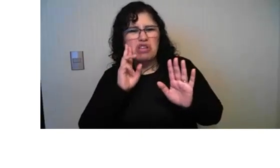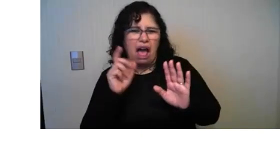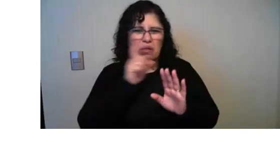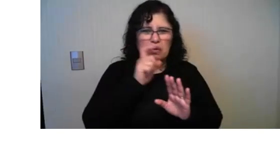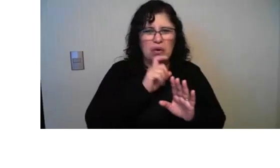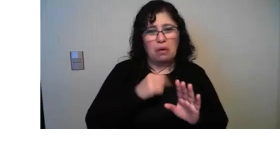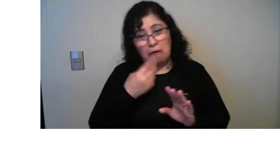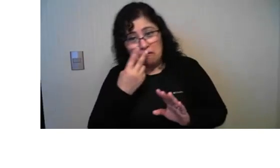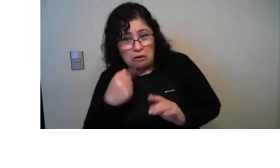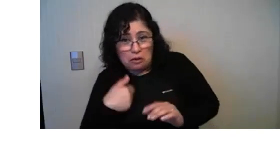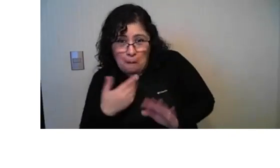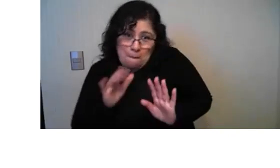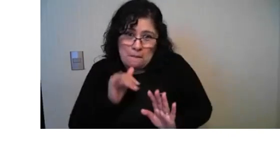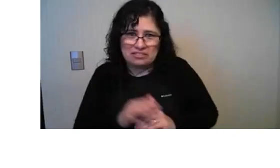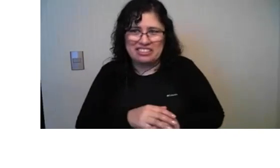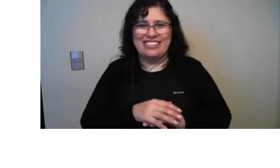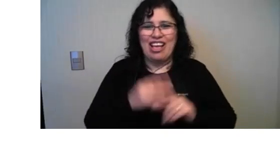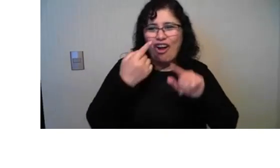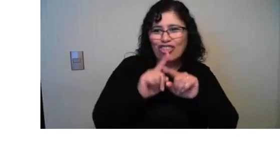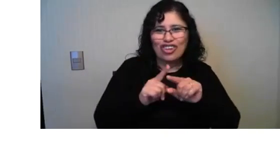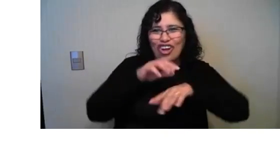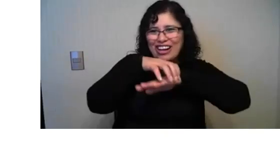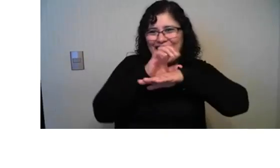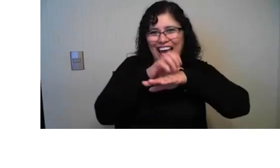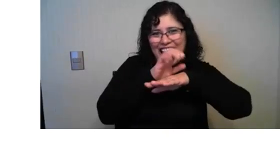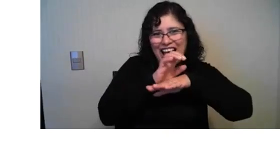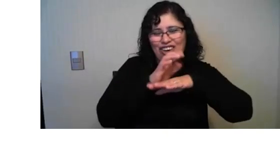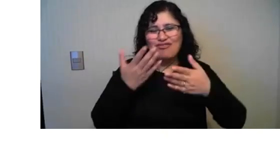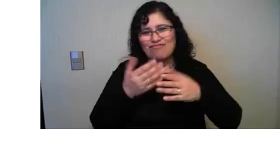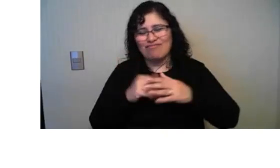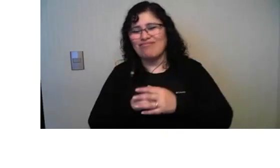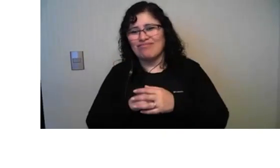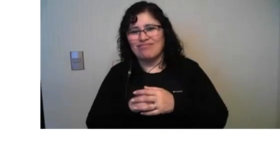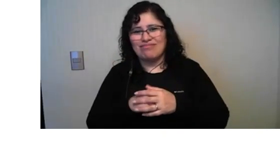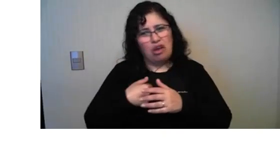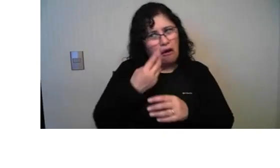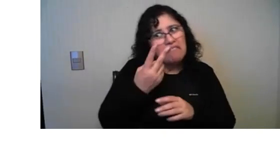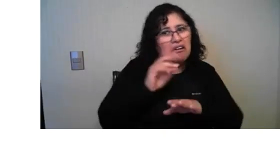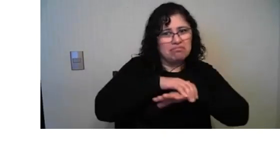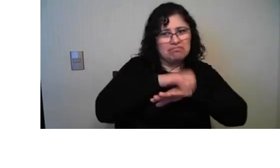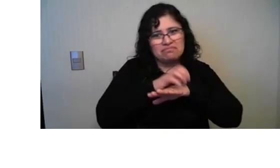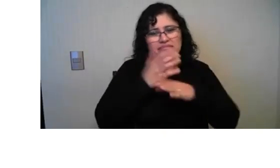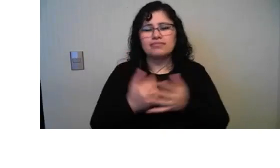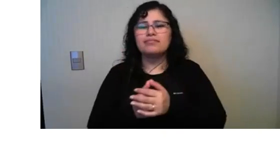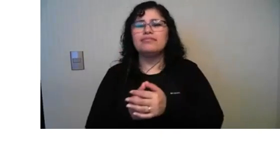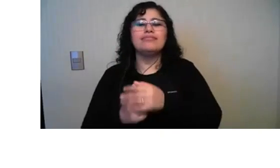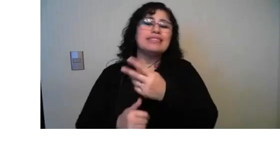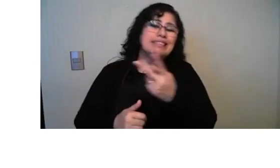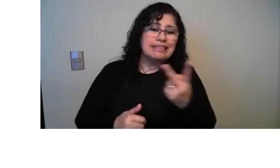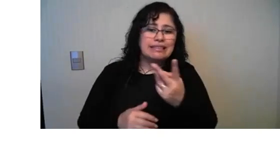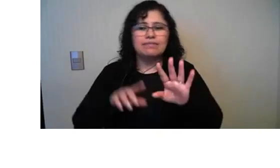yo. Y este un poco color naranja, ¿cierto? Acá tenemos el